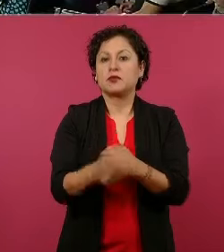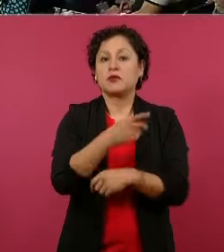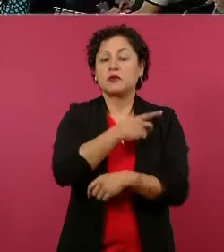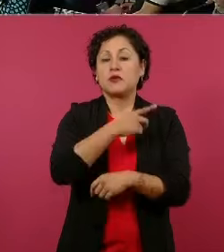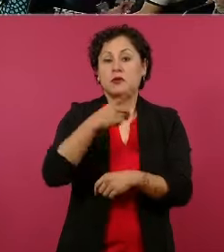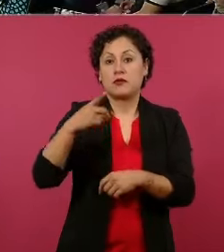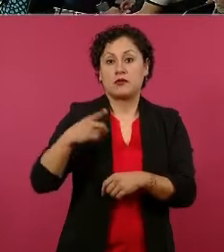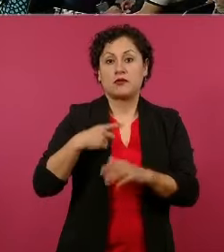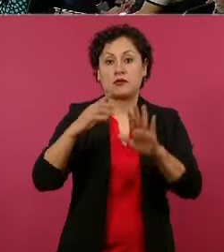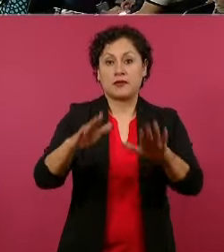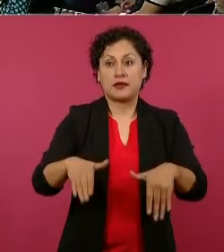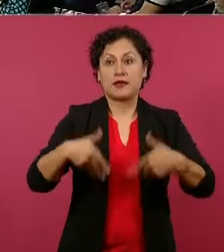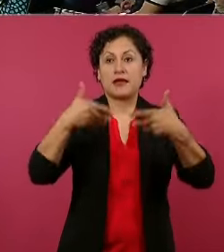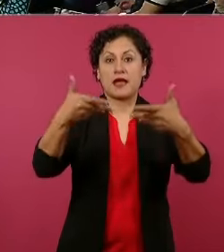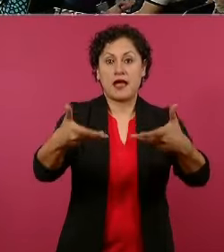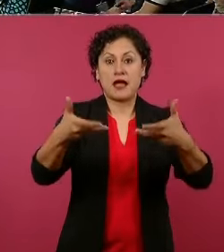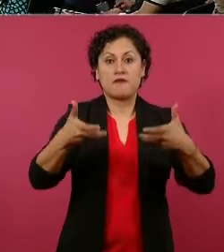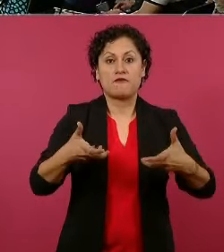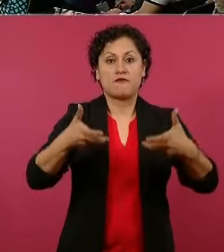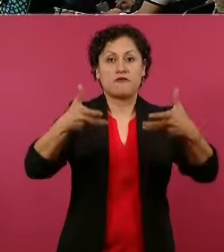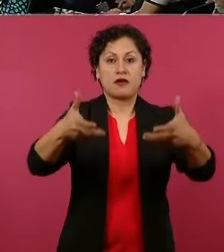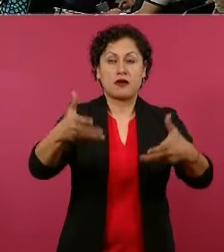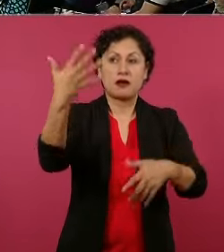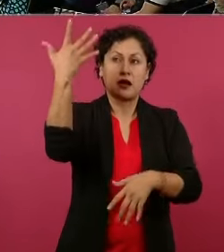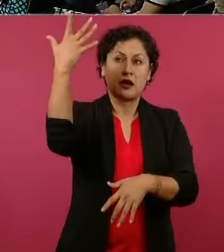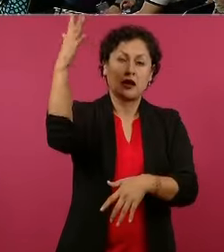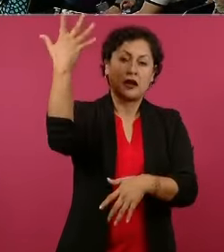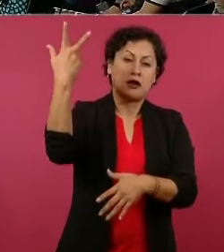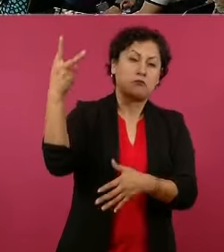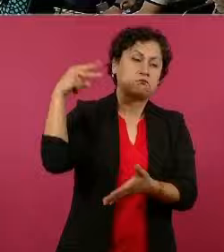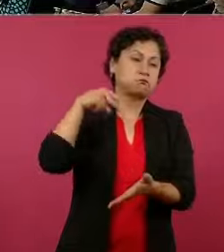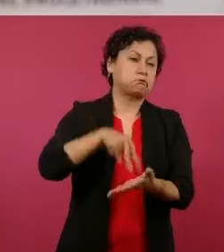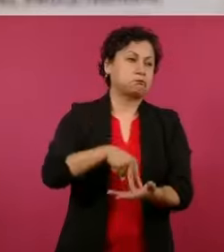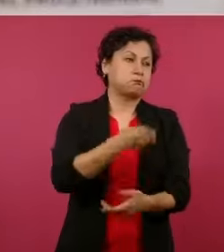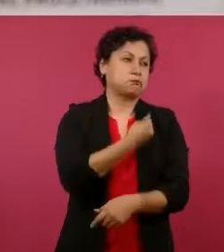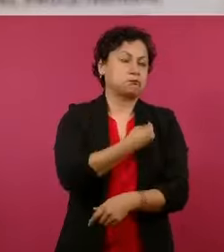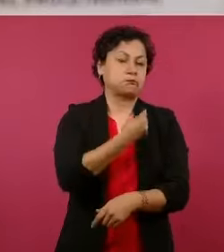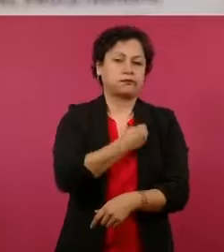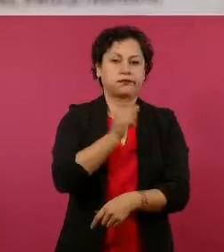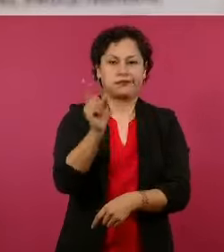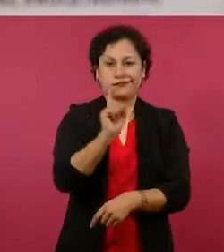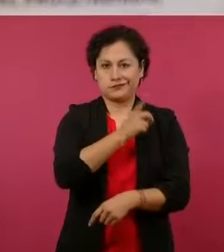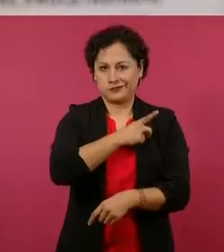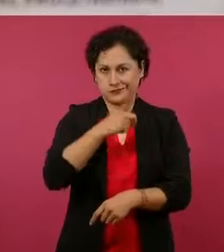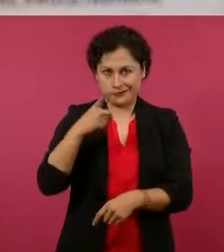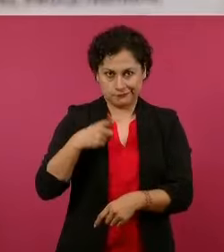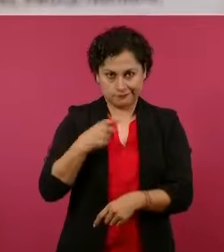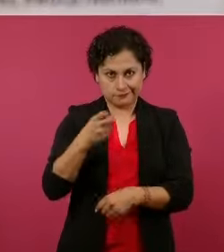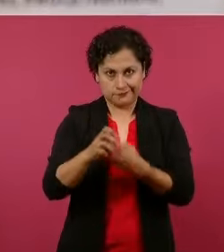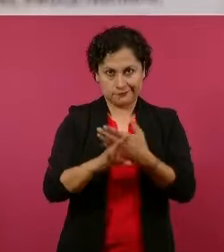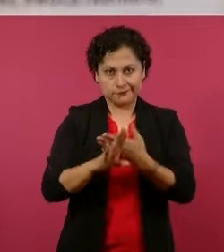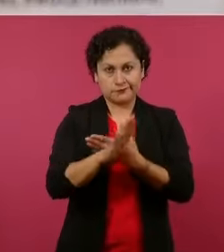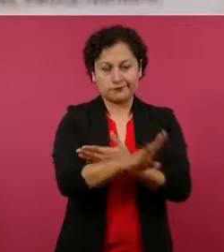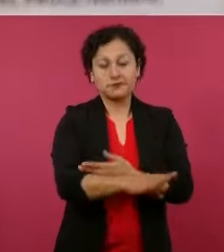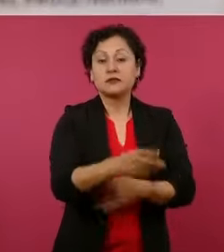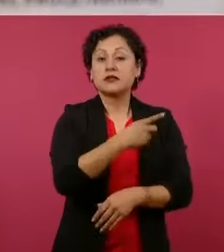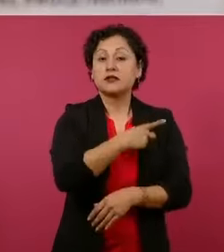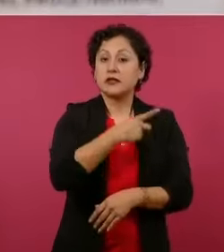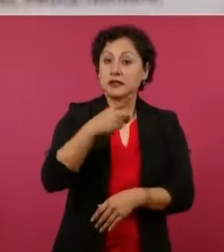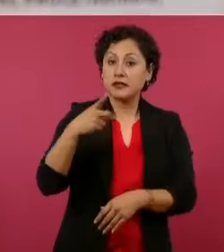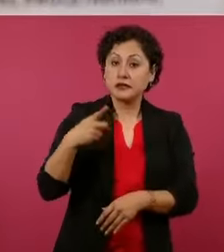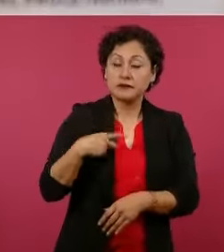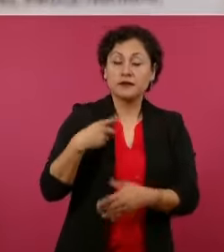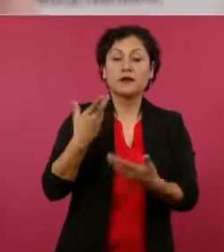al descubierto en el sol eh siempre traer tratar de de de traer eh o cubrirse